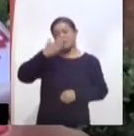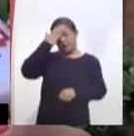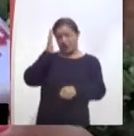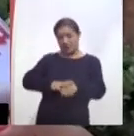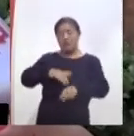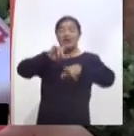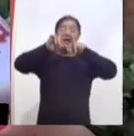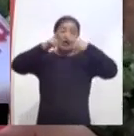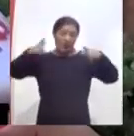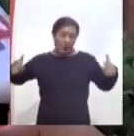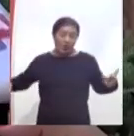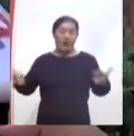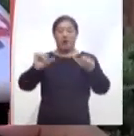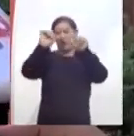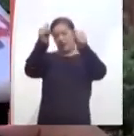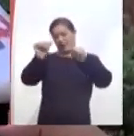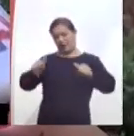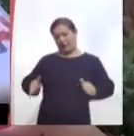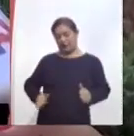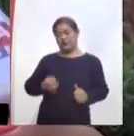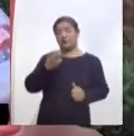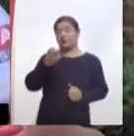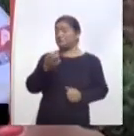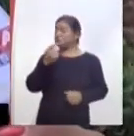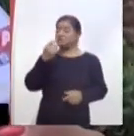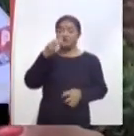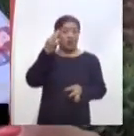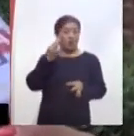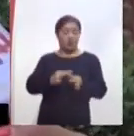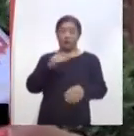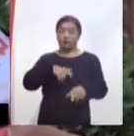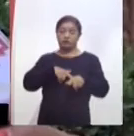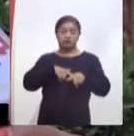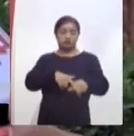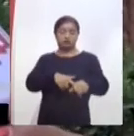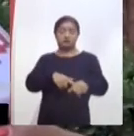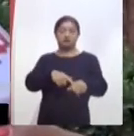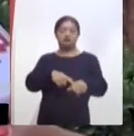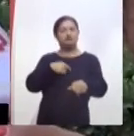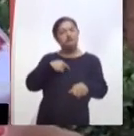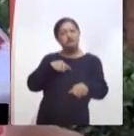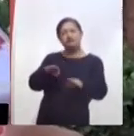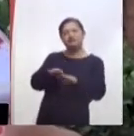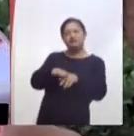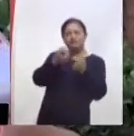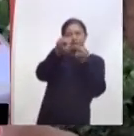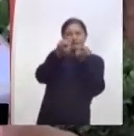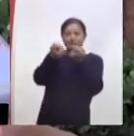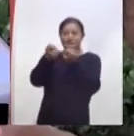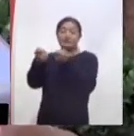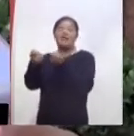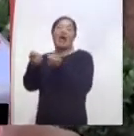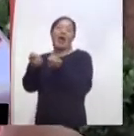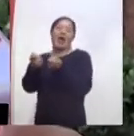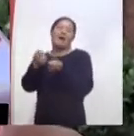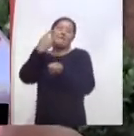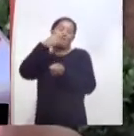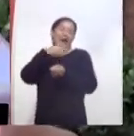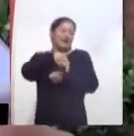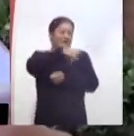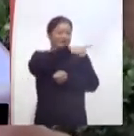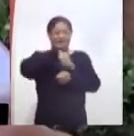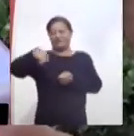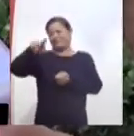arte es una vía justo en este momento para ir sanando corazones, para apapachar